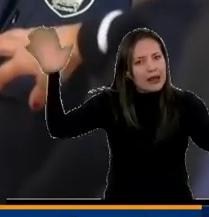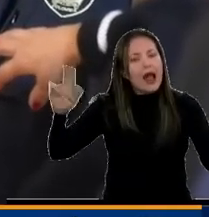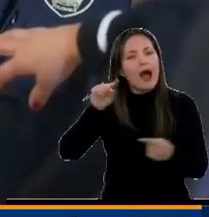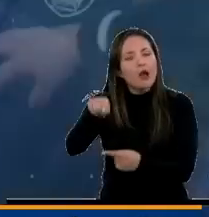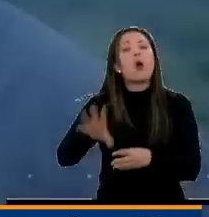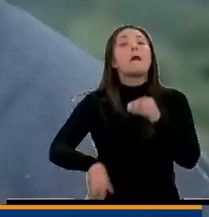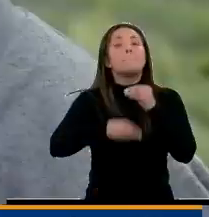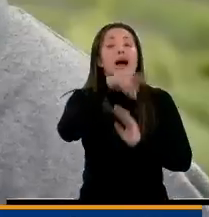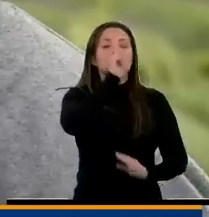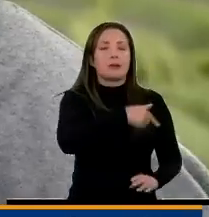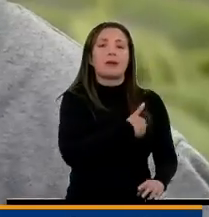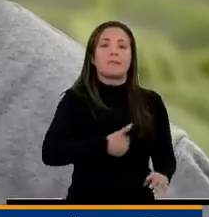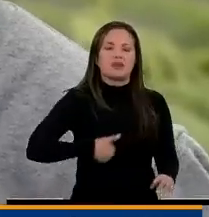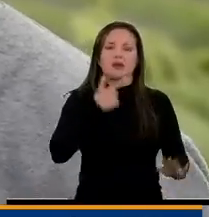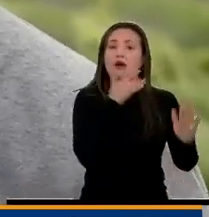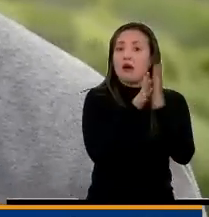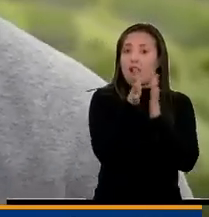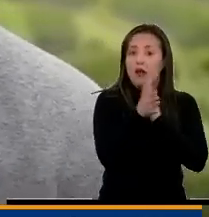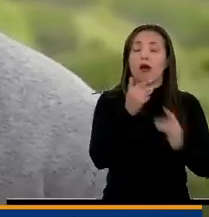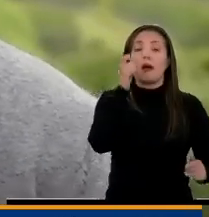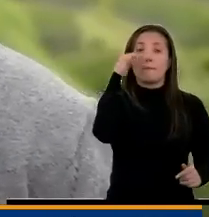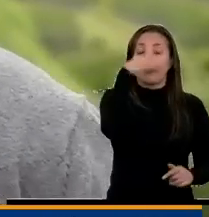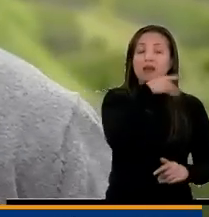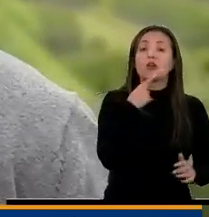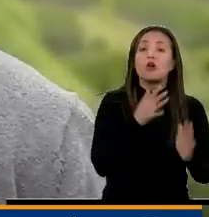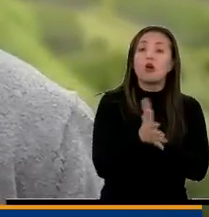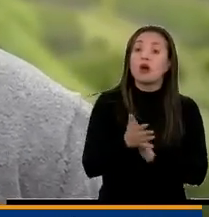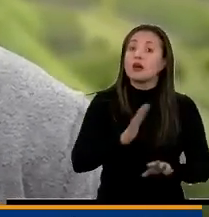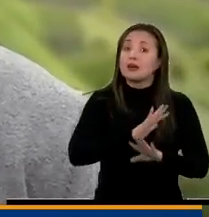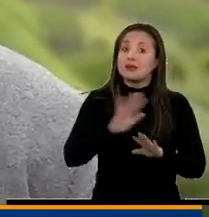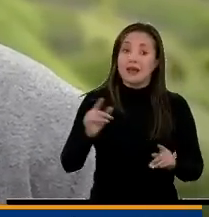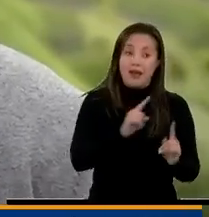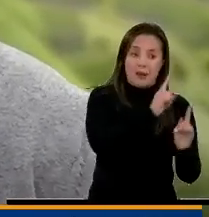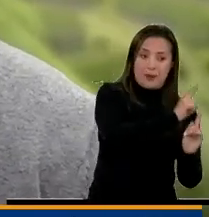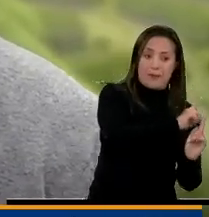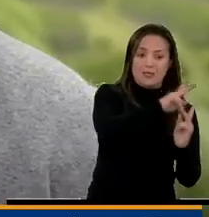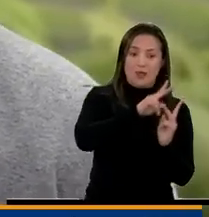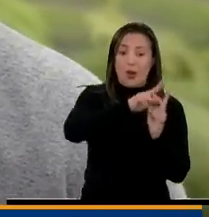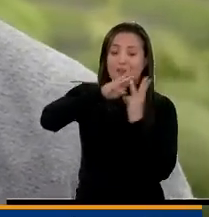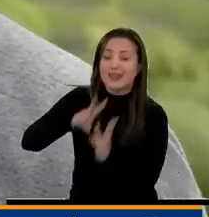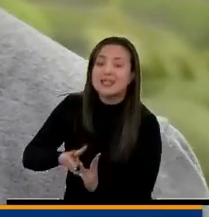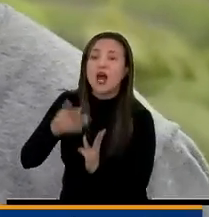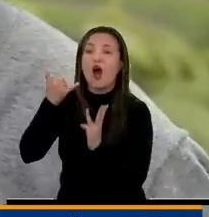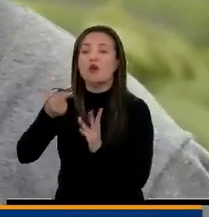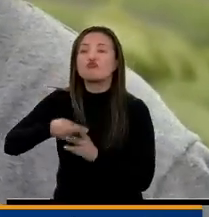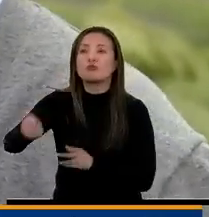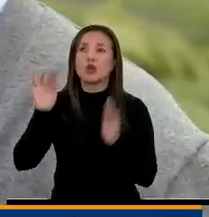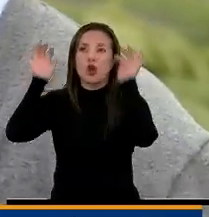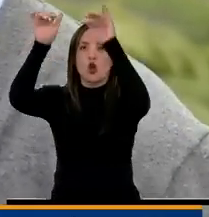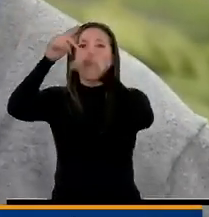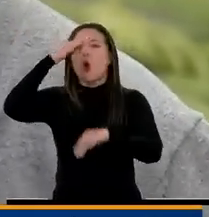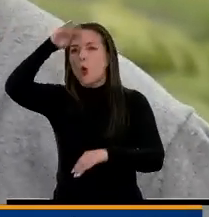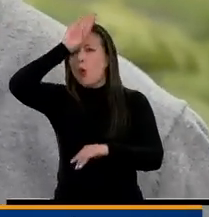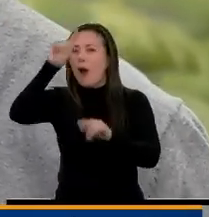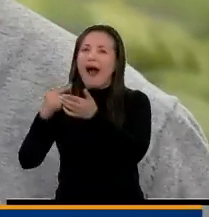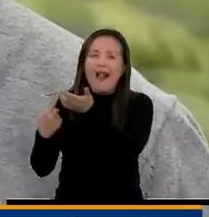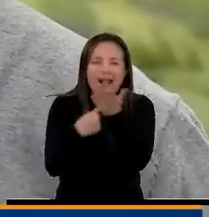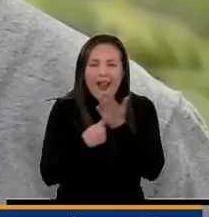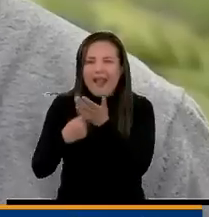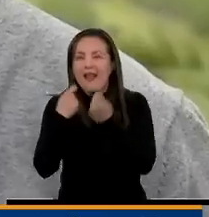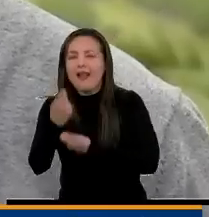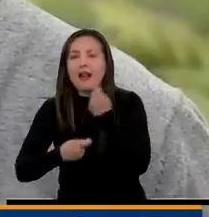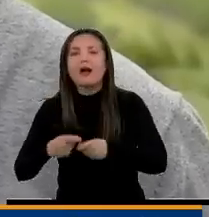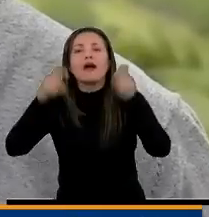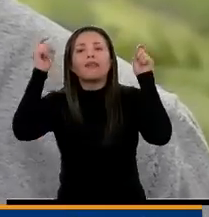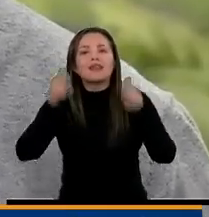preciso en que una vez que se haga el tercer ciclo de conversaciones en La Habana, en Cuba, debe haber 2 acuerdos, uno en materia